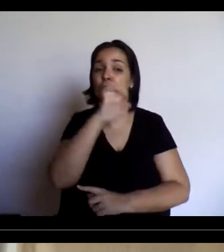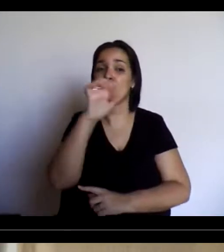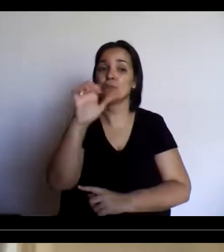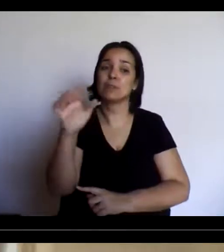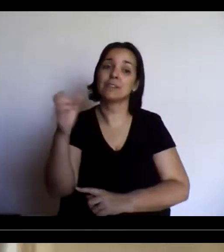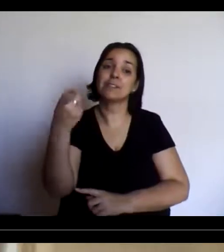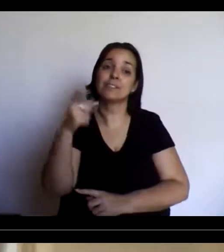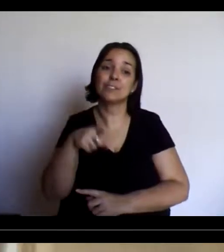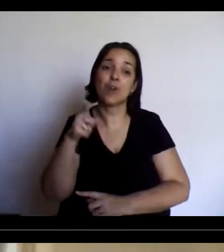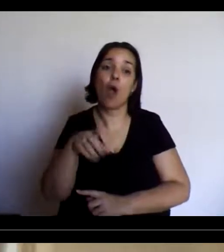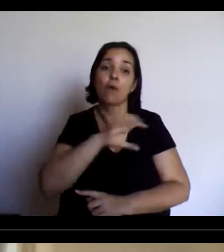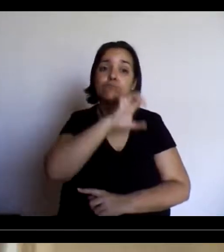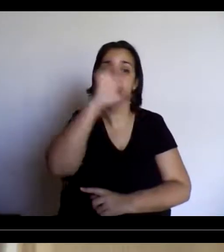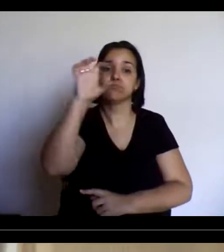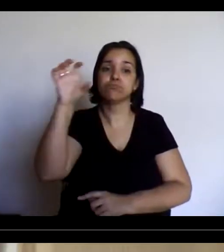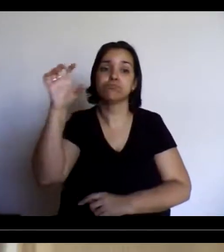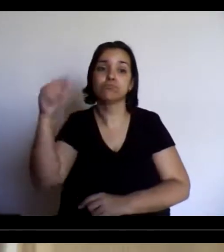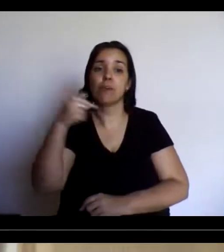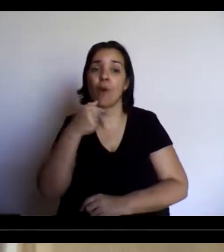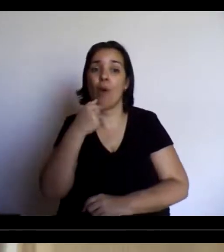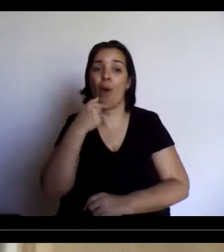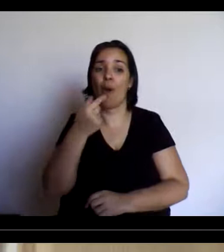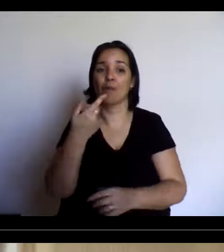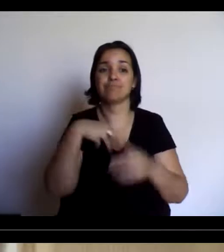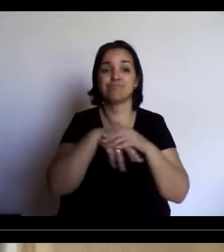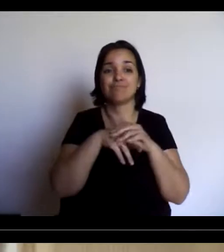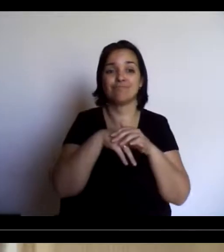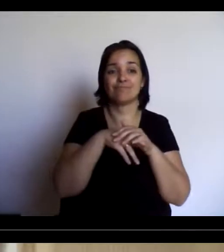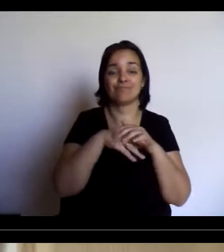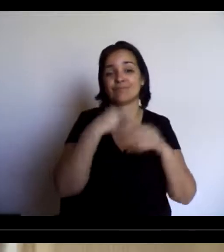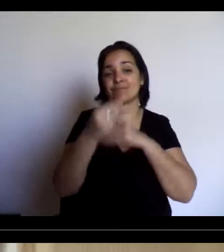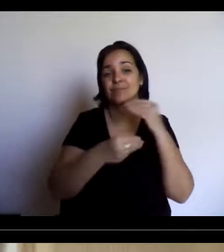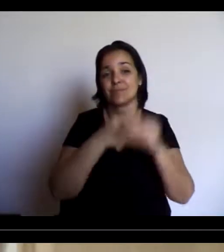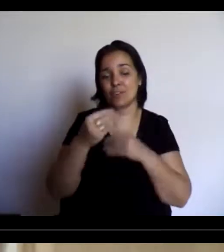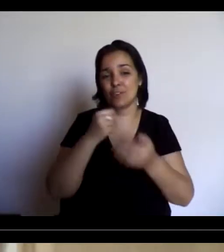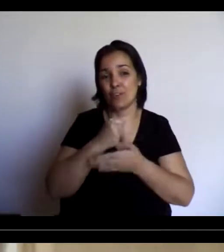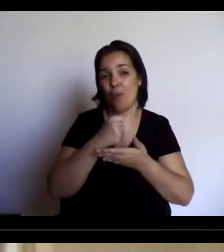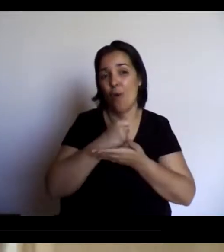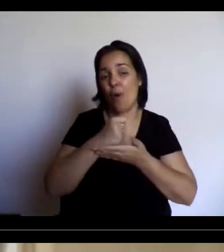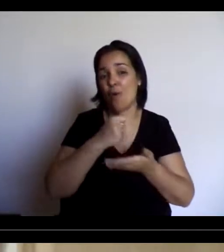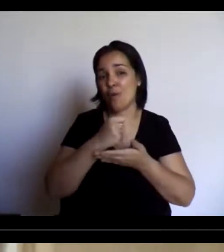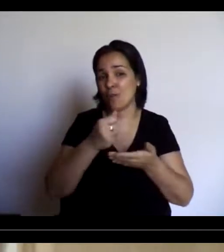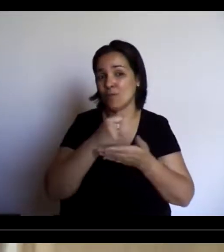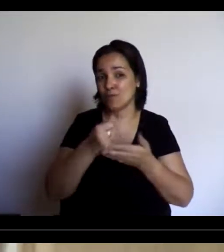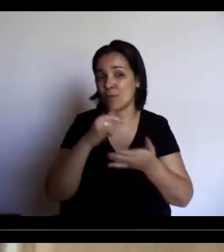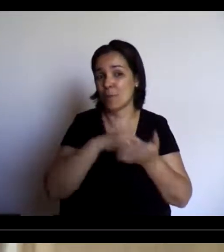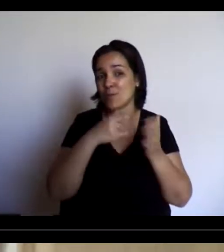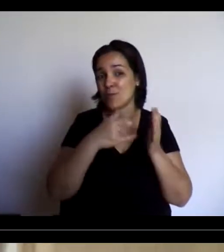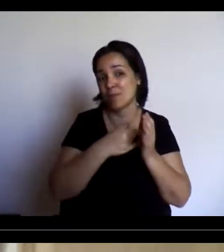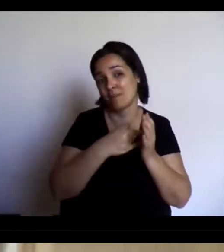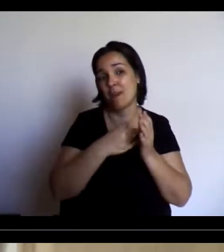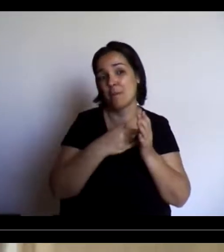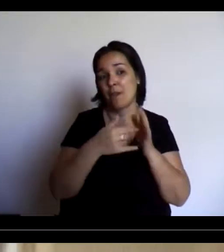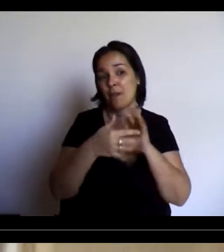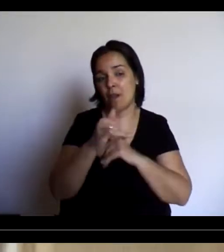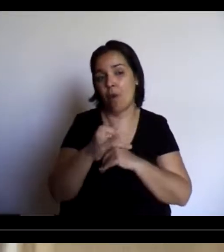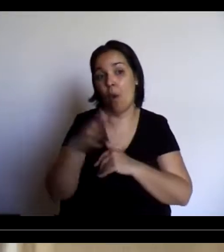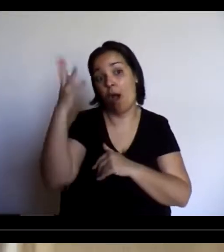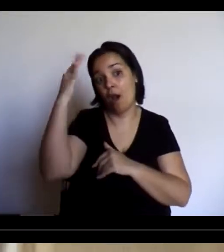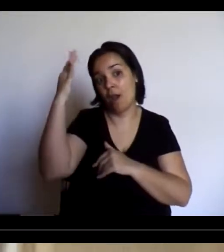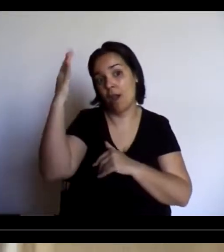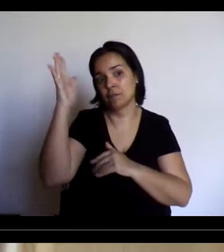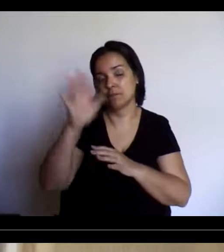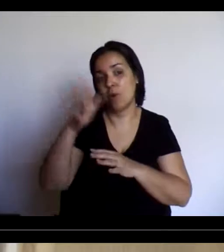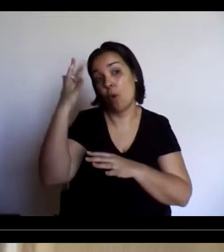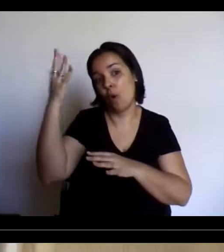como de cada Estado miembro cuando realice la programación de los fondos a través de los diversos programas operativos. Ojalá,